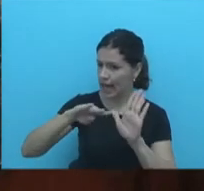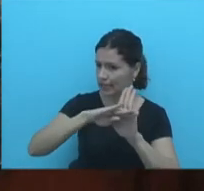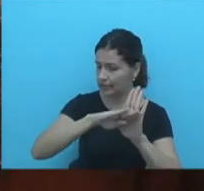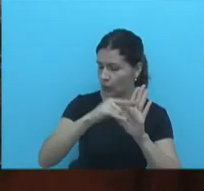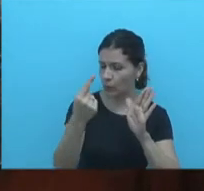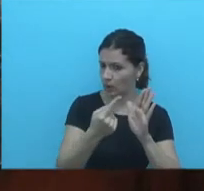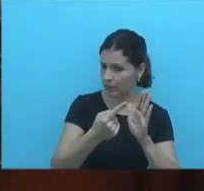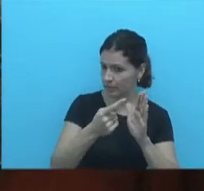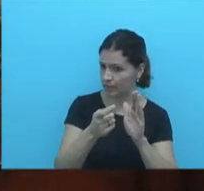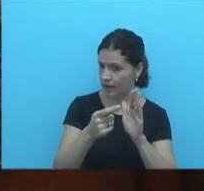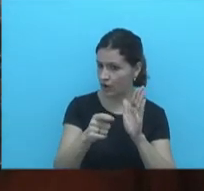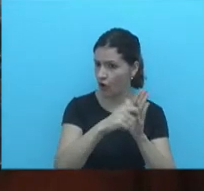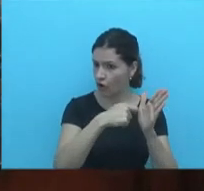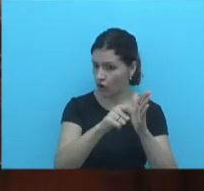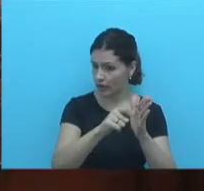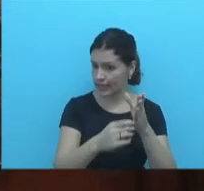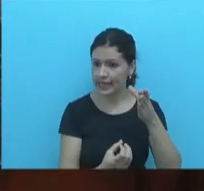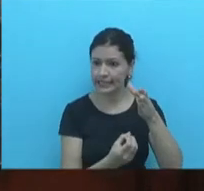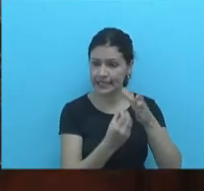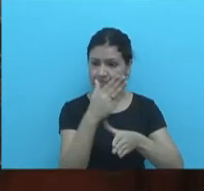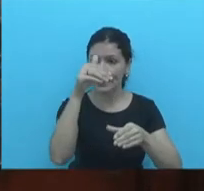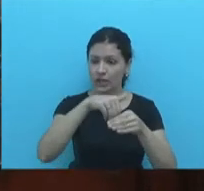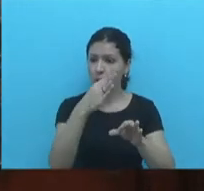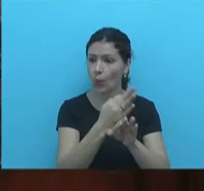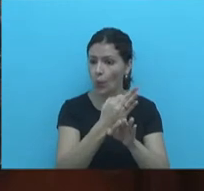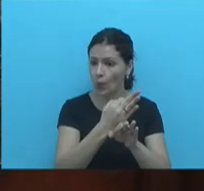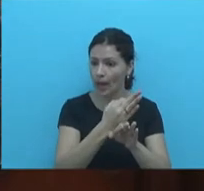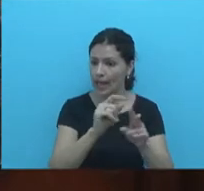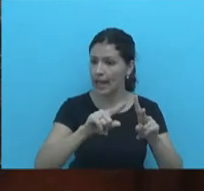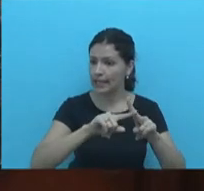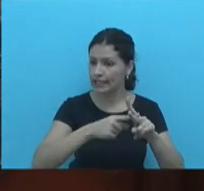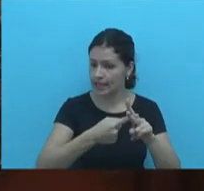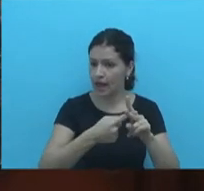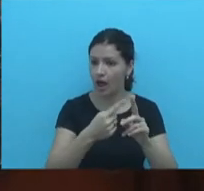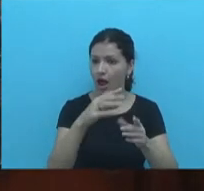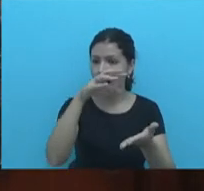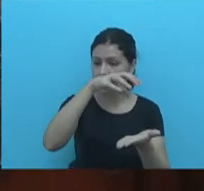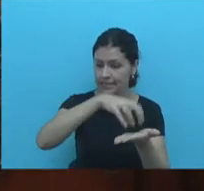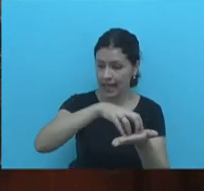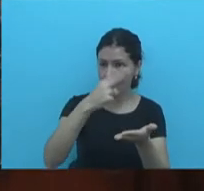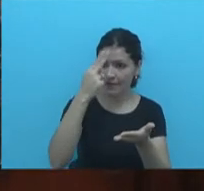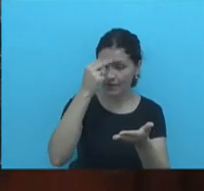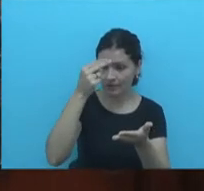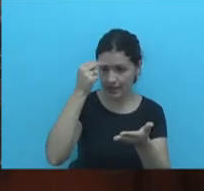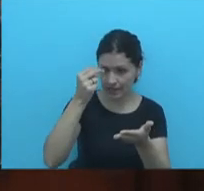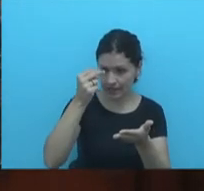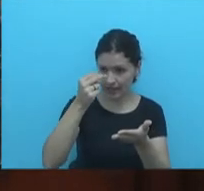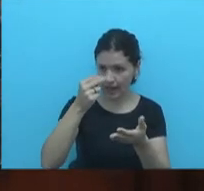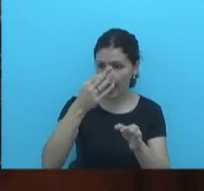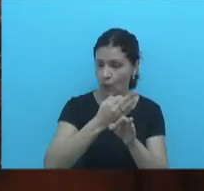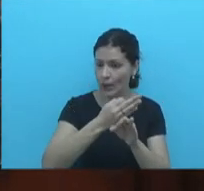podríamos agregar ahí, crearse dentro de los establecimientos escolares de la provincia una sala de enfermería para las